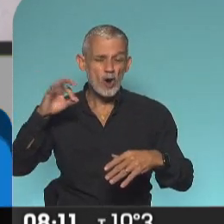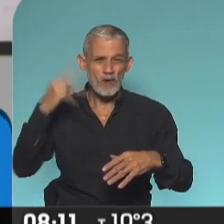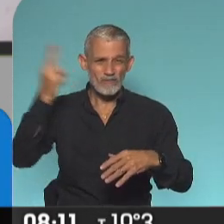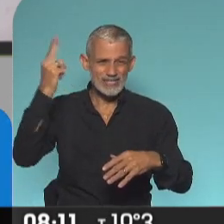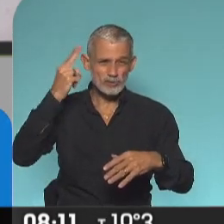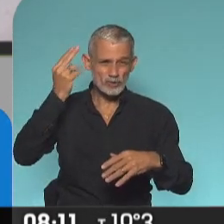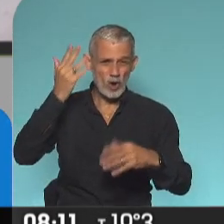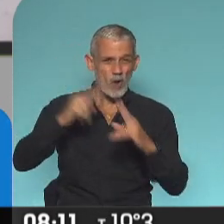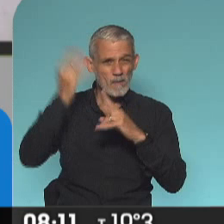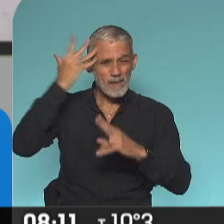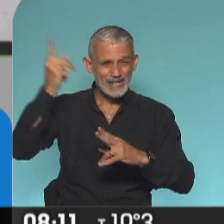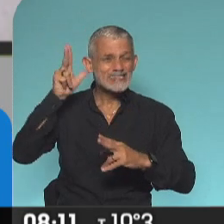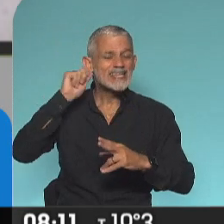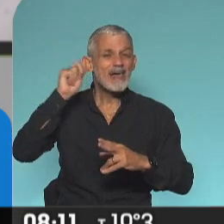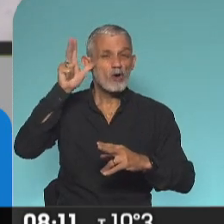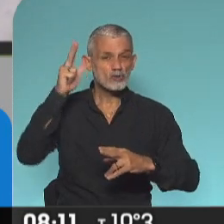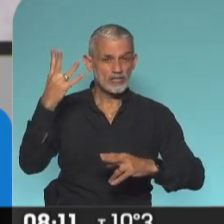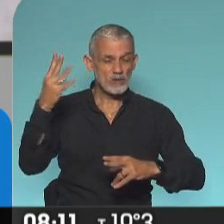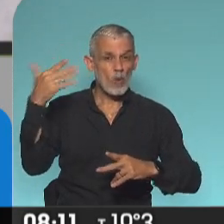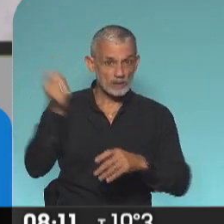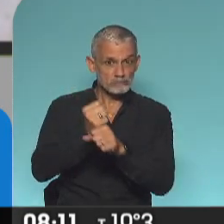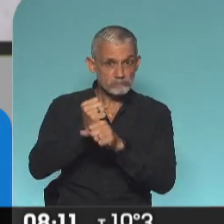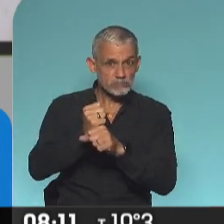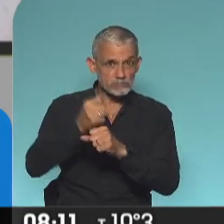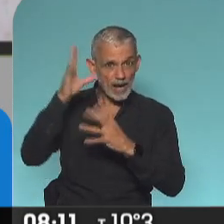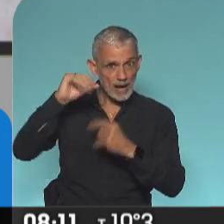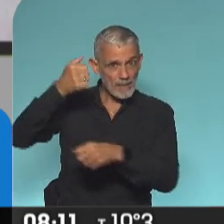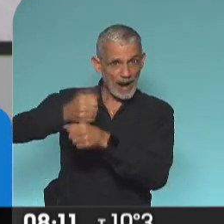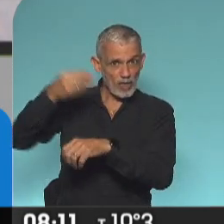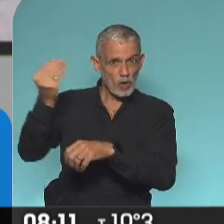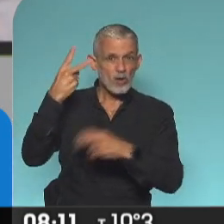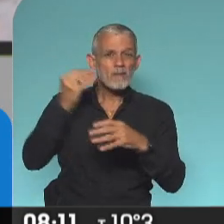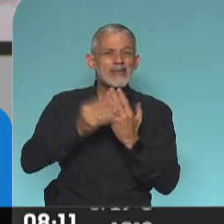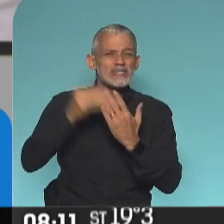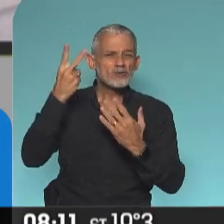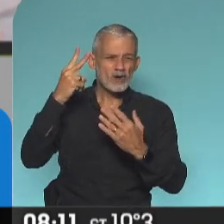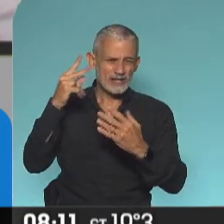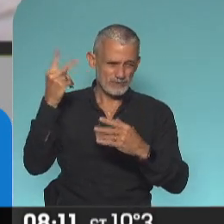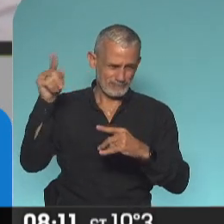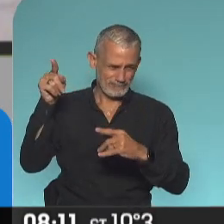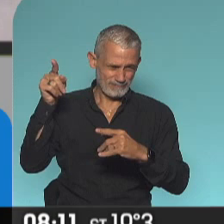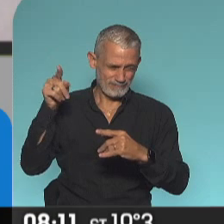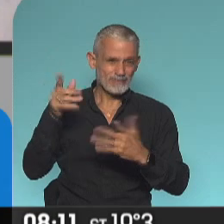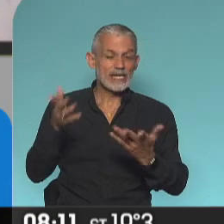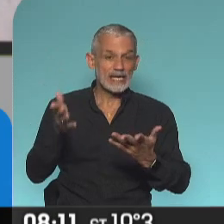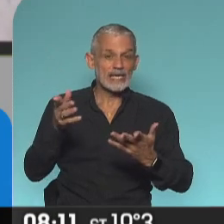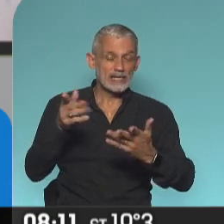París, mientras que estaba trabajando como embajador argentino ante la UNESCO. Y en materia de